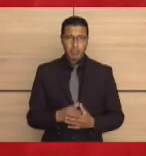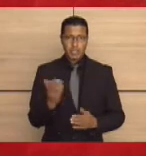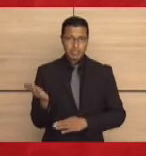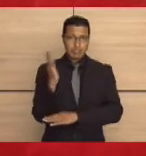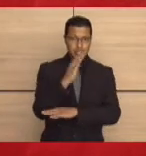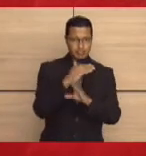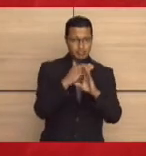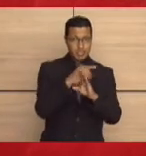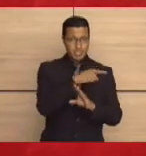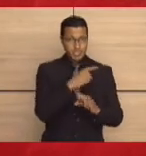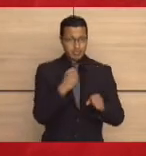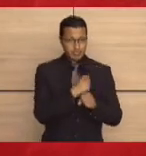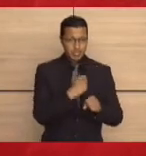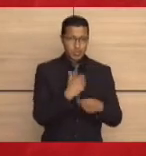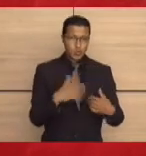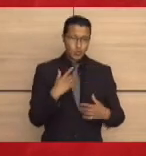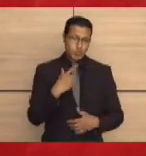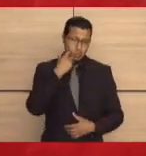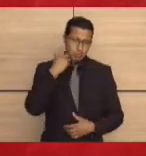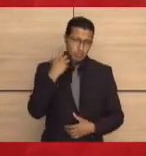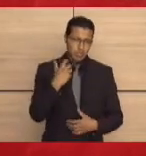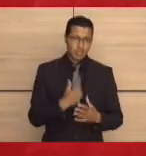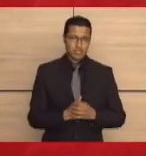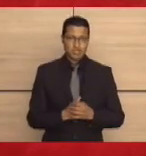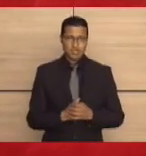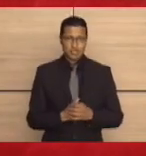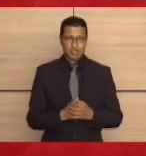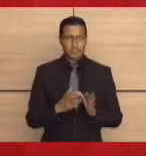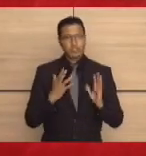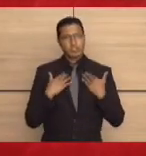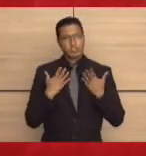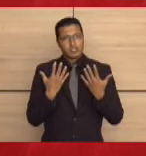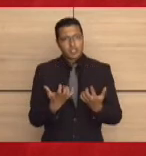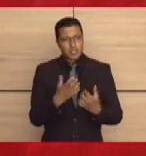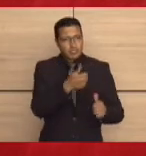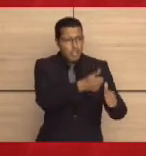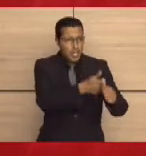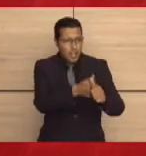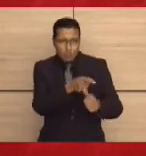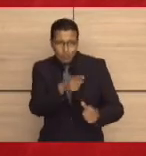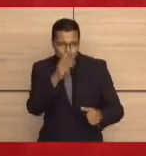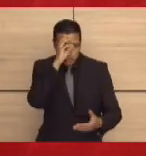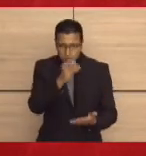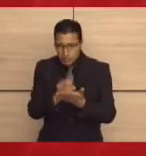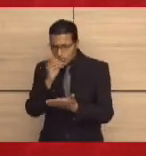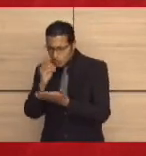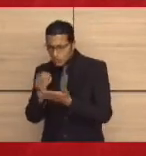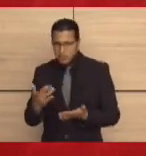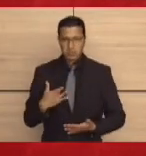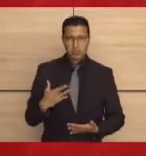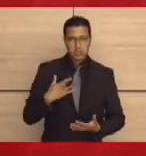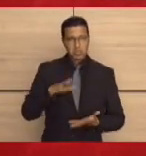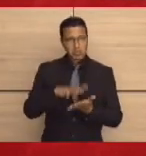pero significativo porque quiero que las conclusiones las construyamos entre todos. Por eso estamos